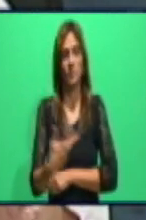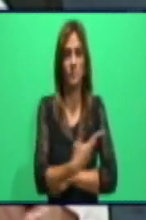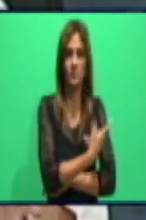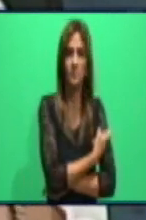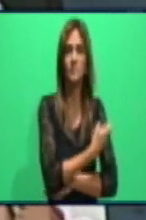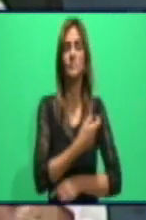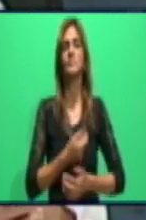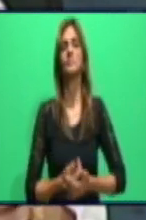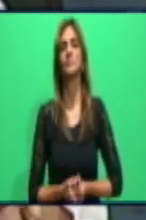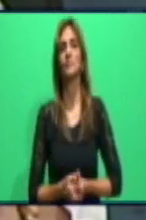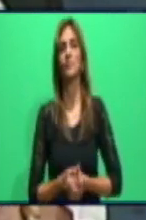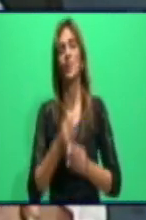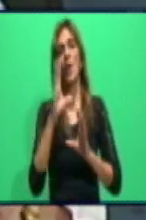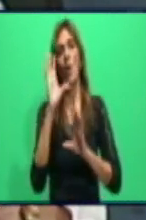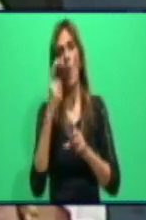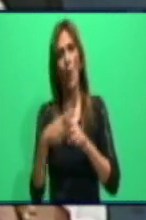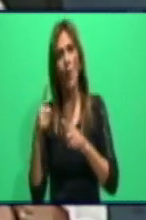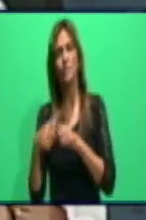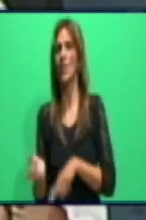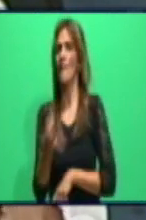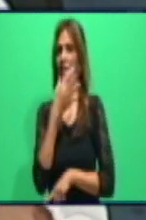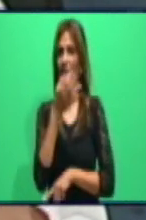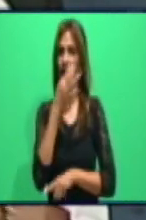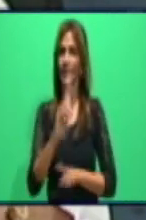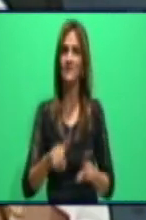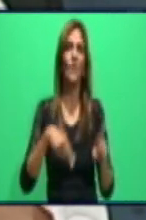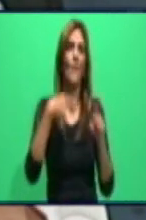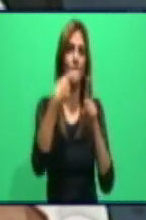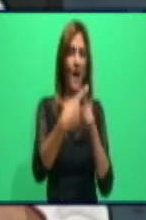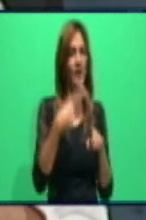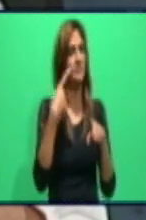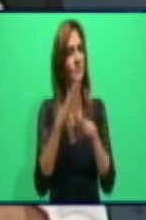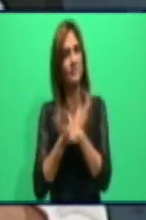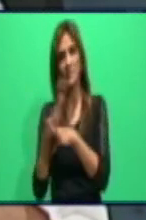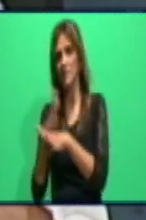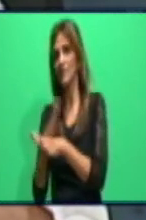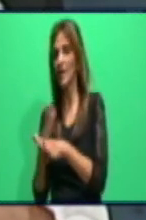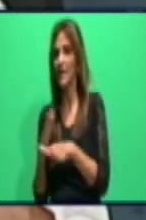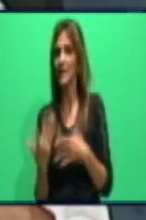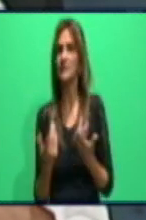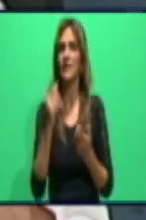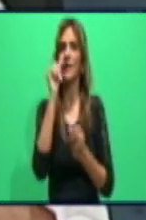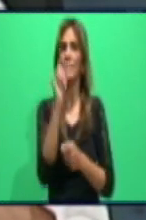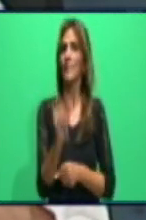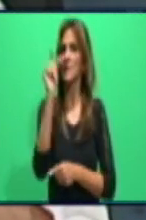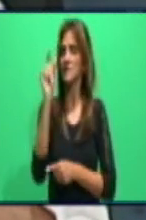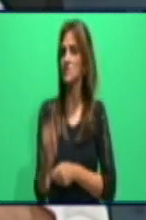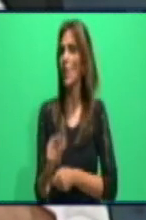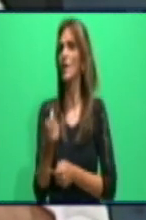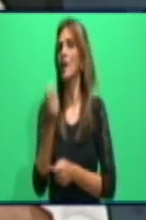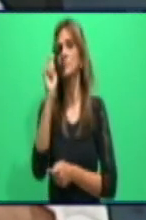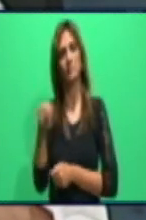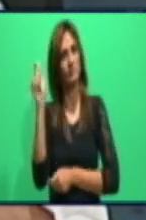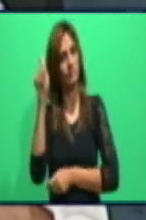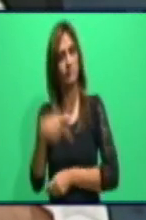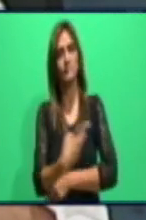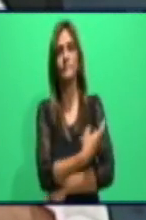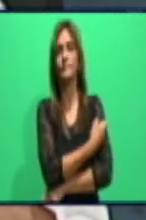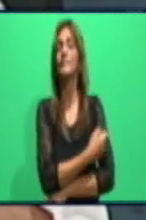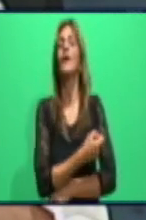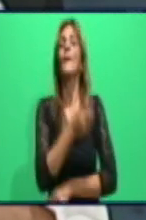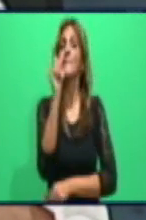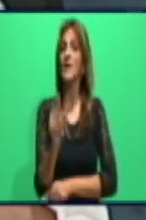timerosal o cualquiera de los componentes de la formulación en este caso objeto de estudio pacientes además con antecedentes de